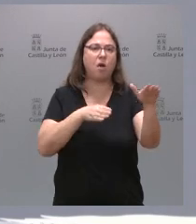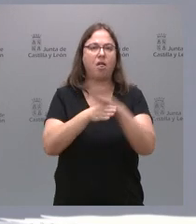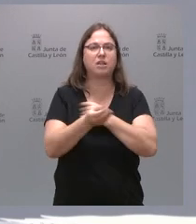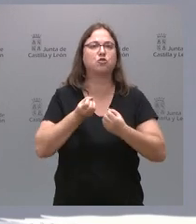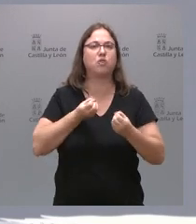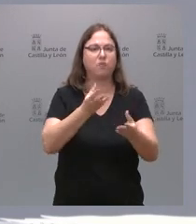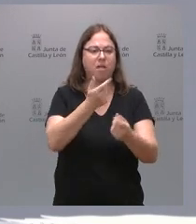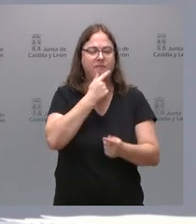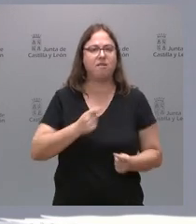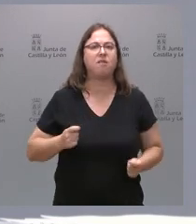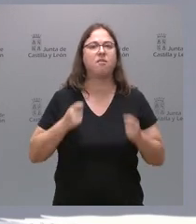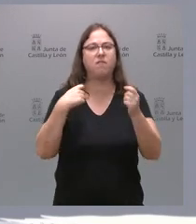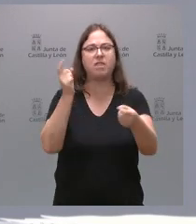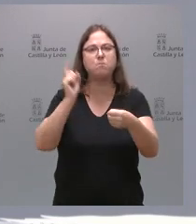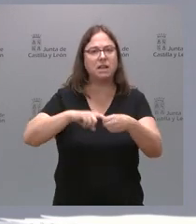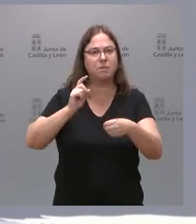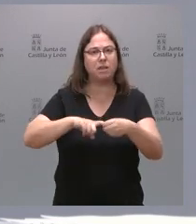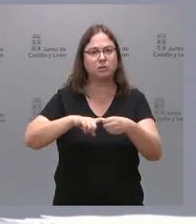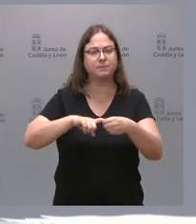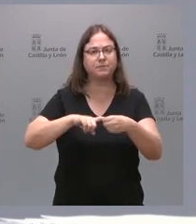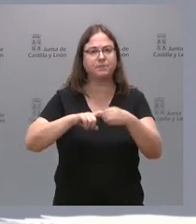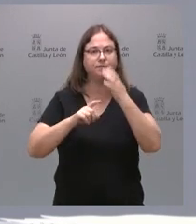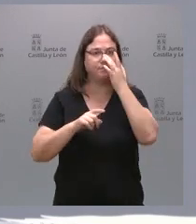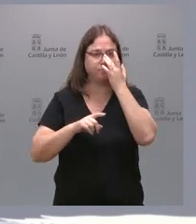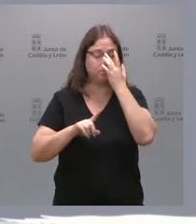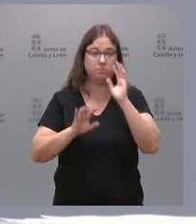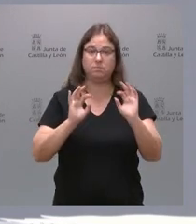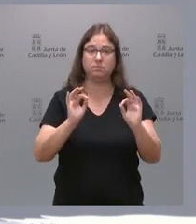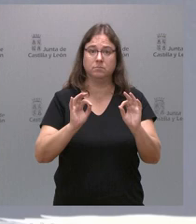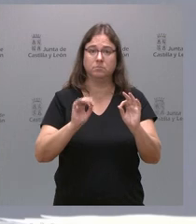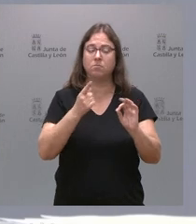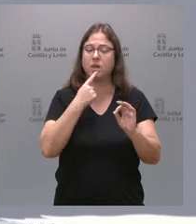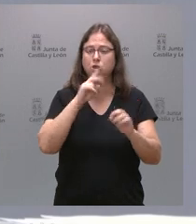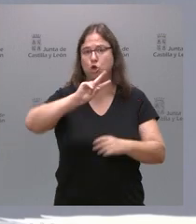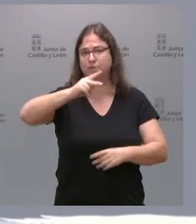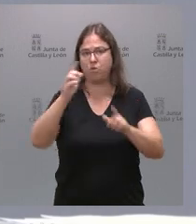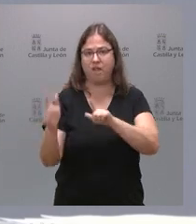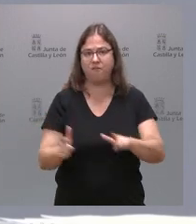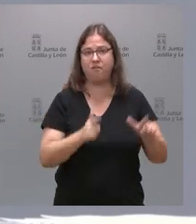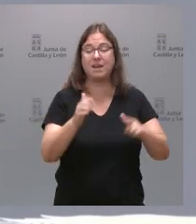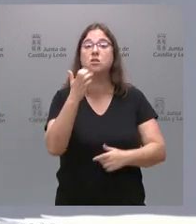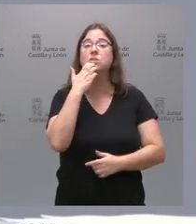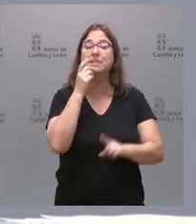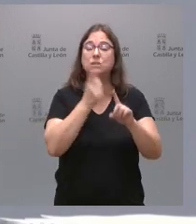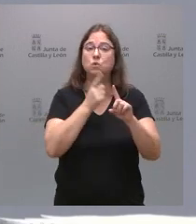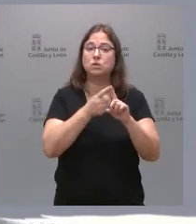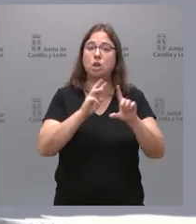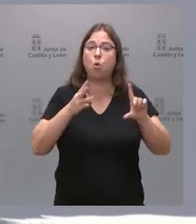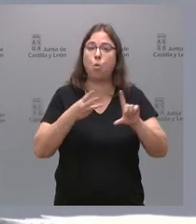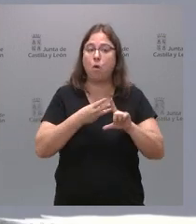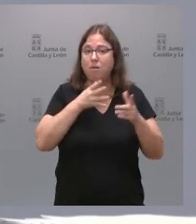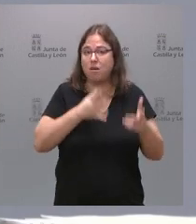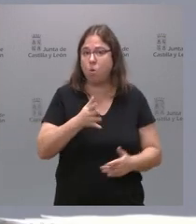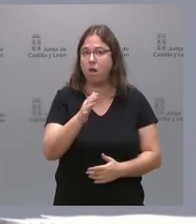los ciudadanos facilitar su participación y Esto será ya la segunda fase o bien si se utilizan las páginas web actualmente